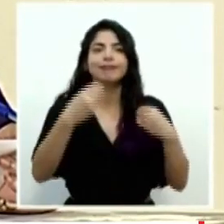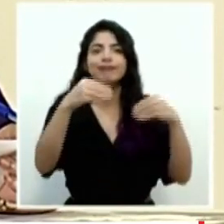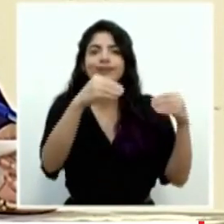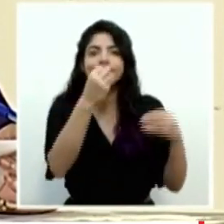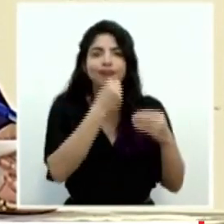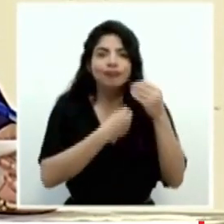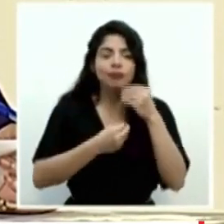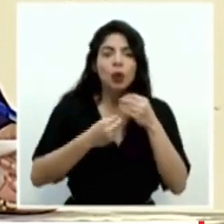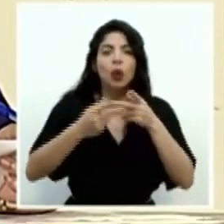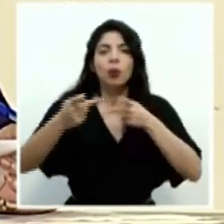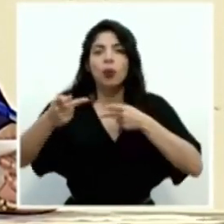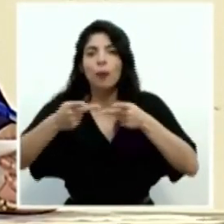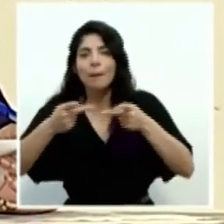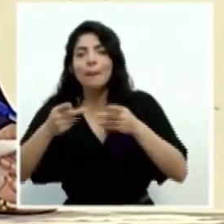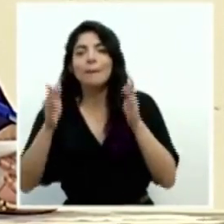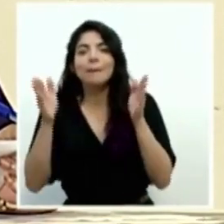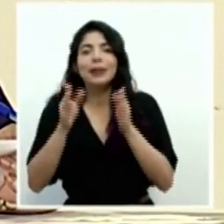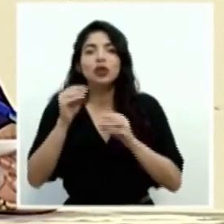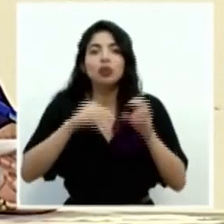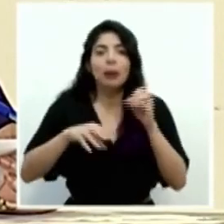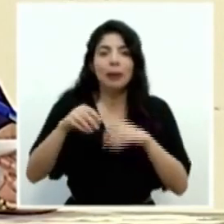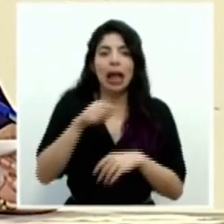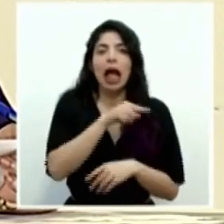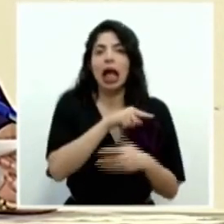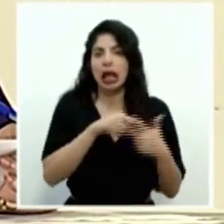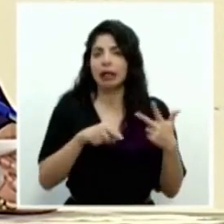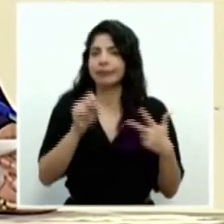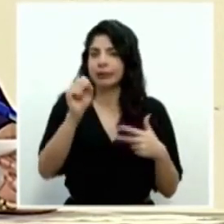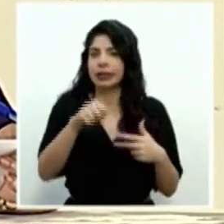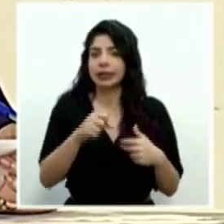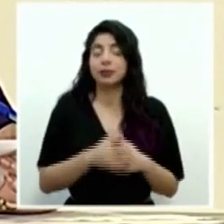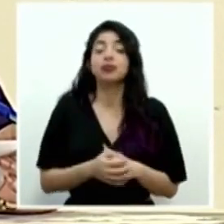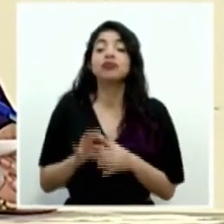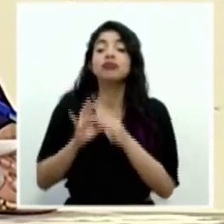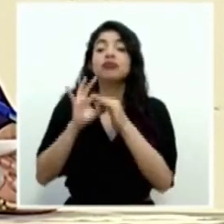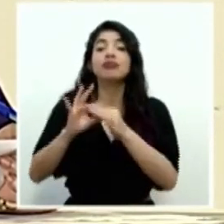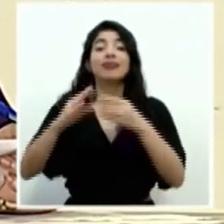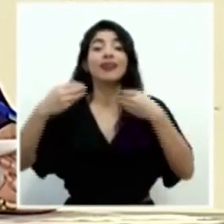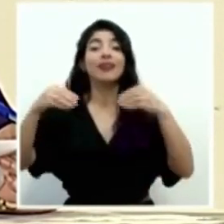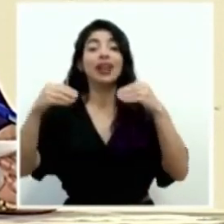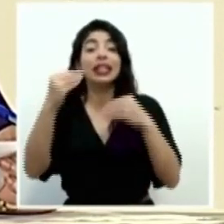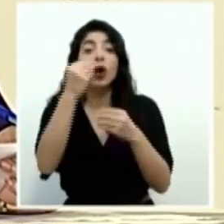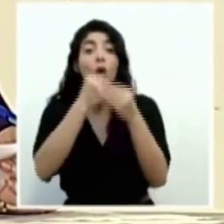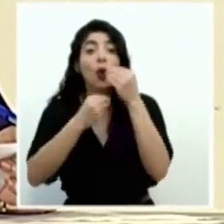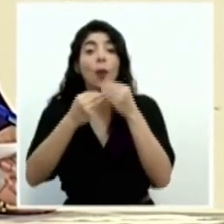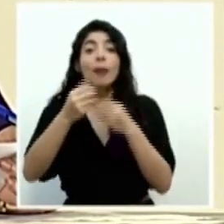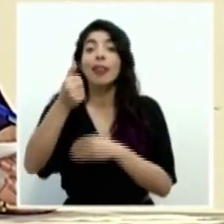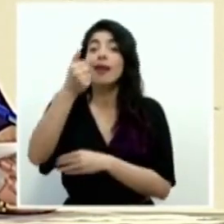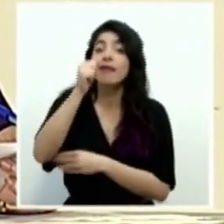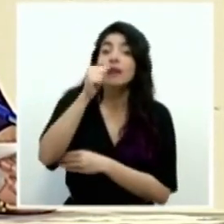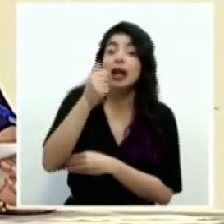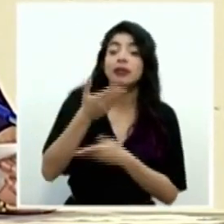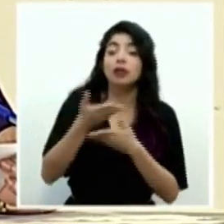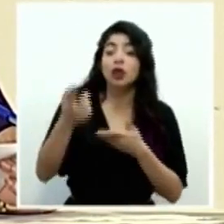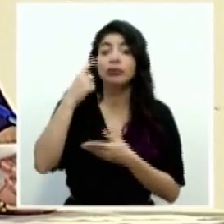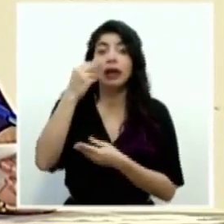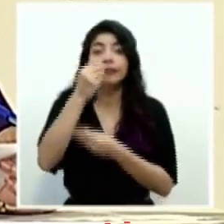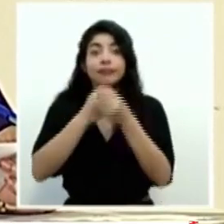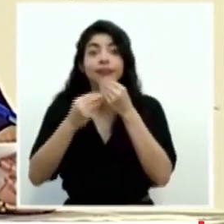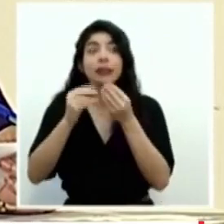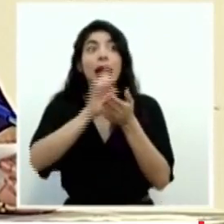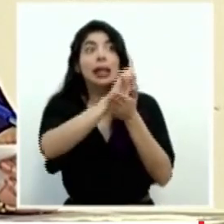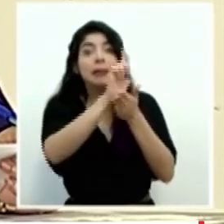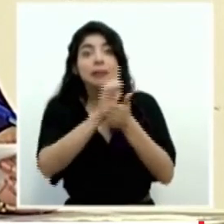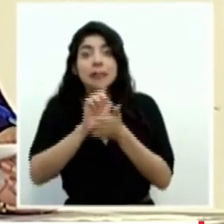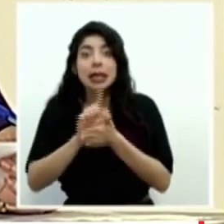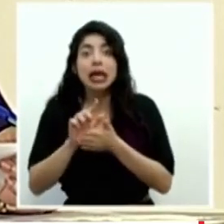abastecedores, pulperías y mini super. En la sección que tiene que ver con las ventas de alimentos, bebidas, abarrotes, suministros de